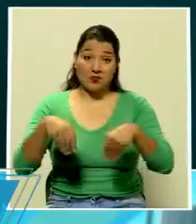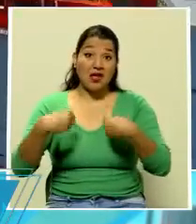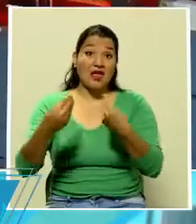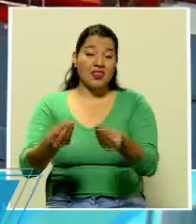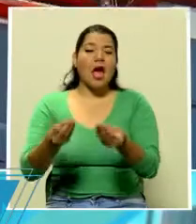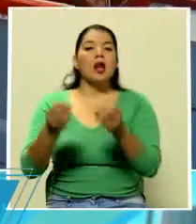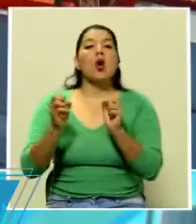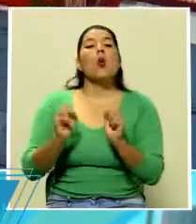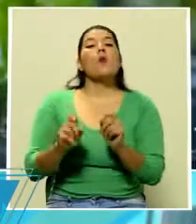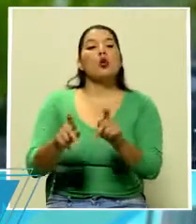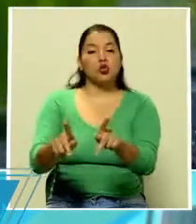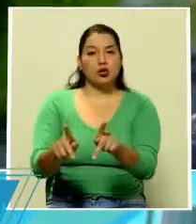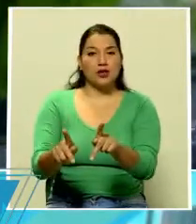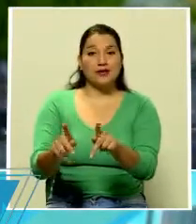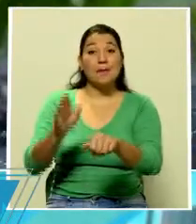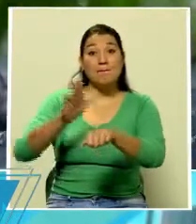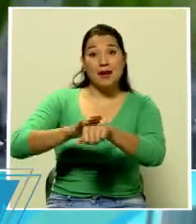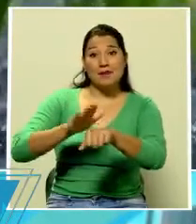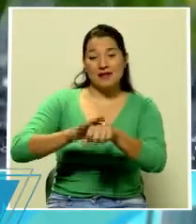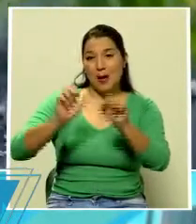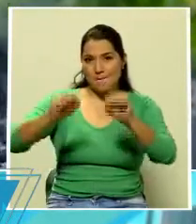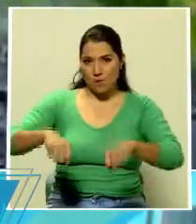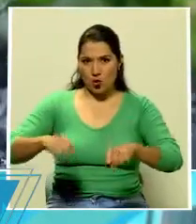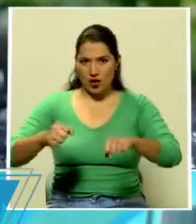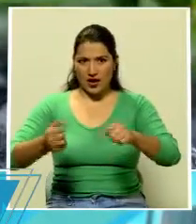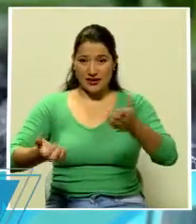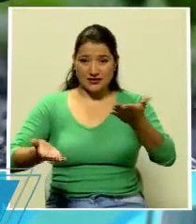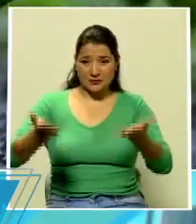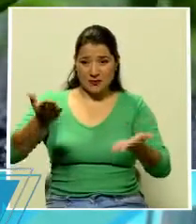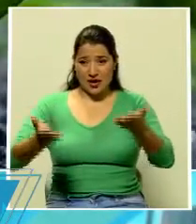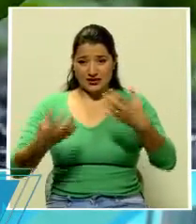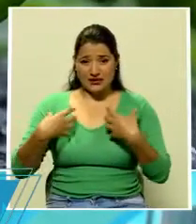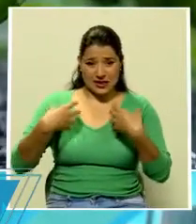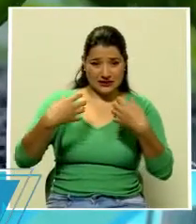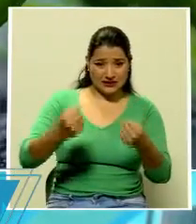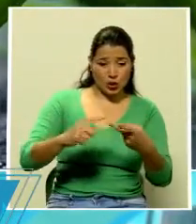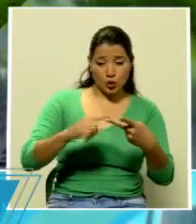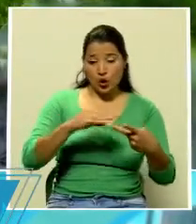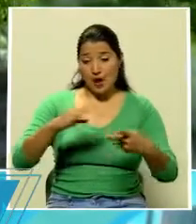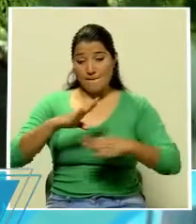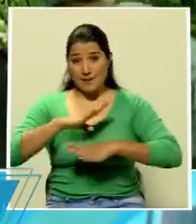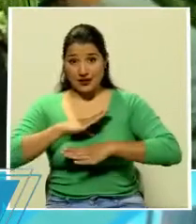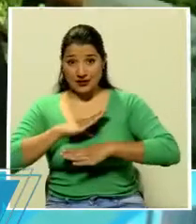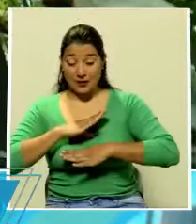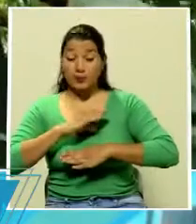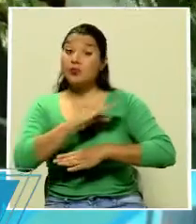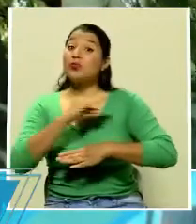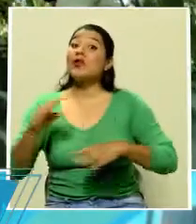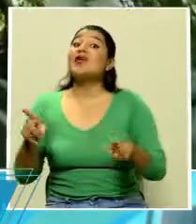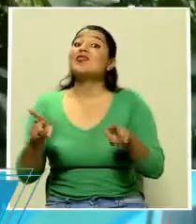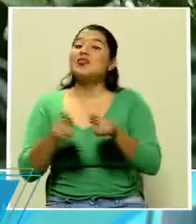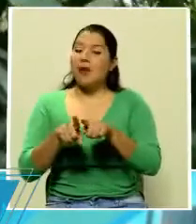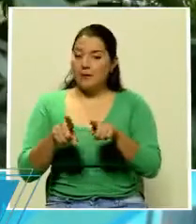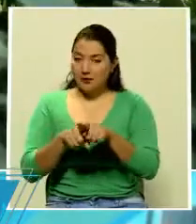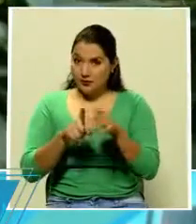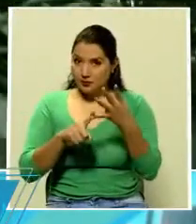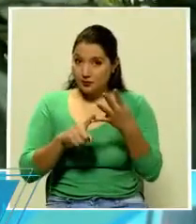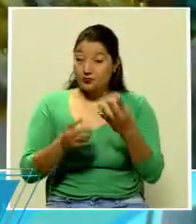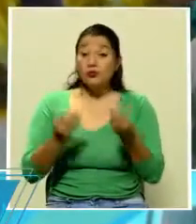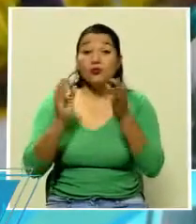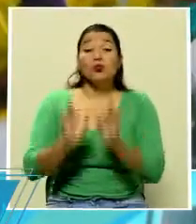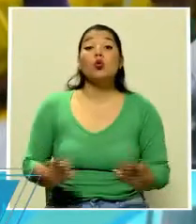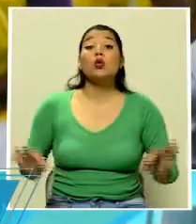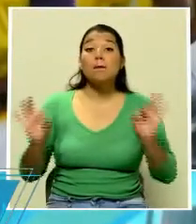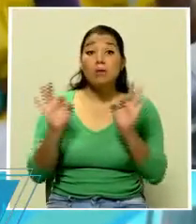que nos ayuden a balancear el tema de la salud y el bienestar. Y adicional, hay una cosa muy importante y es